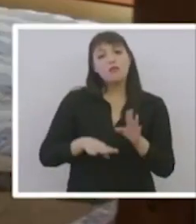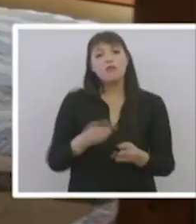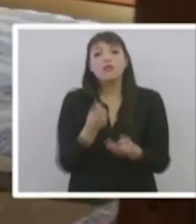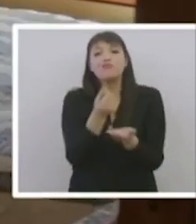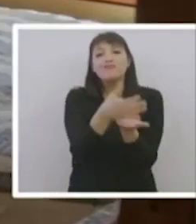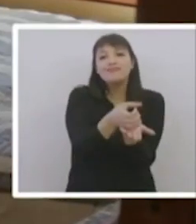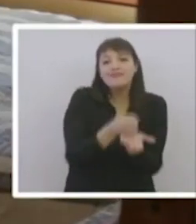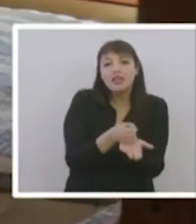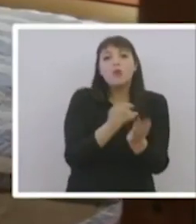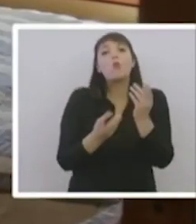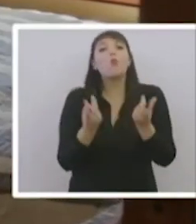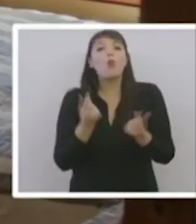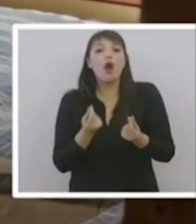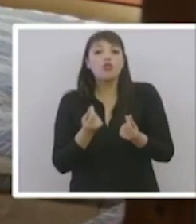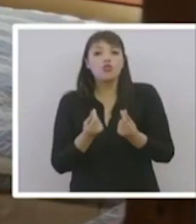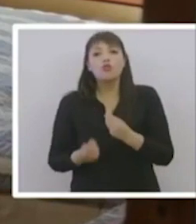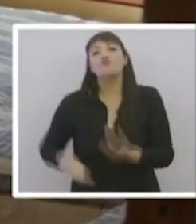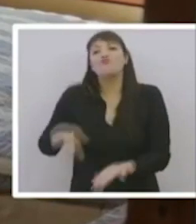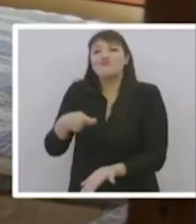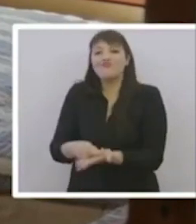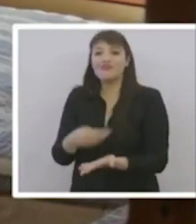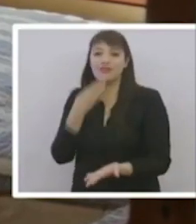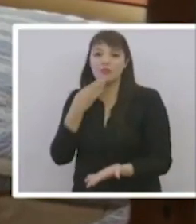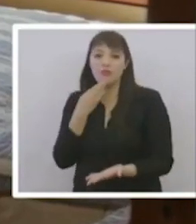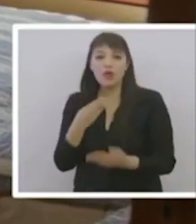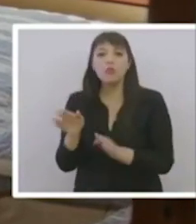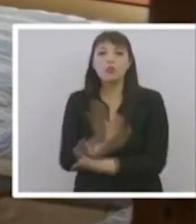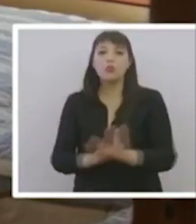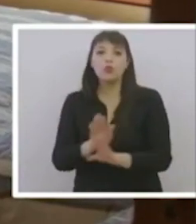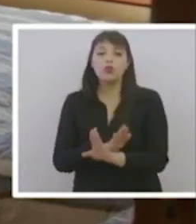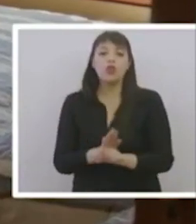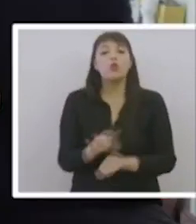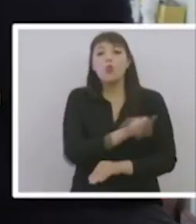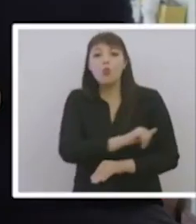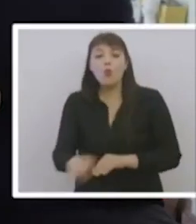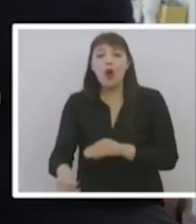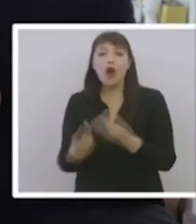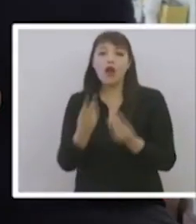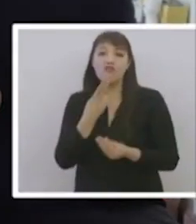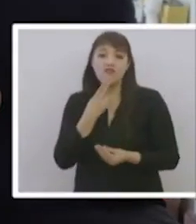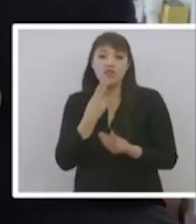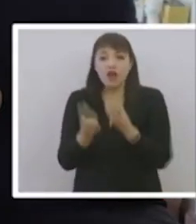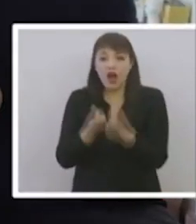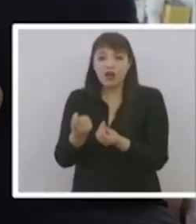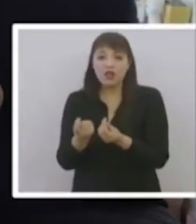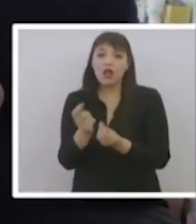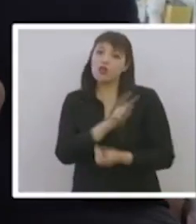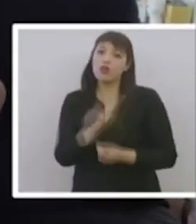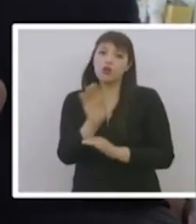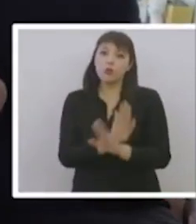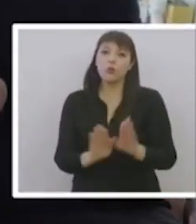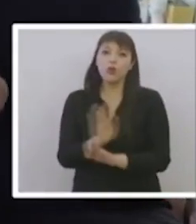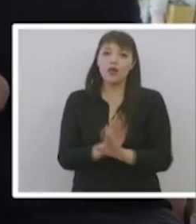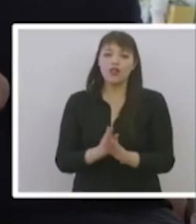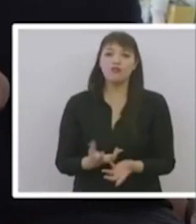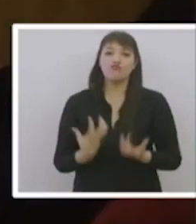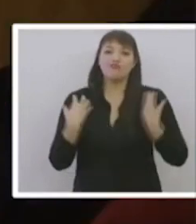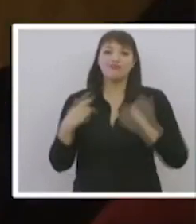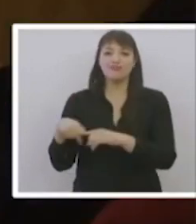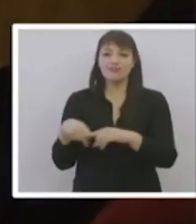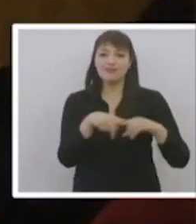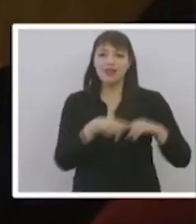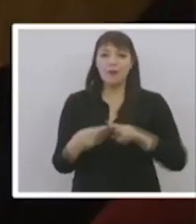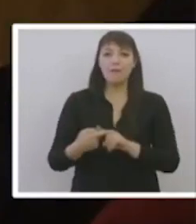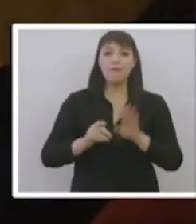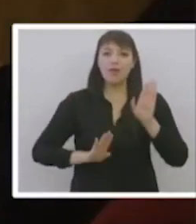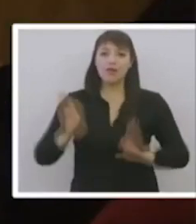de los diálogos en nuestra región, no tienen espacio, no tienen ayuda económica, cada vez son muchas más